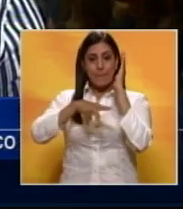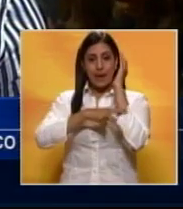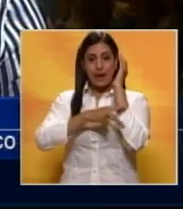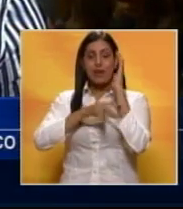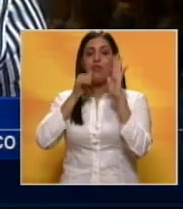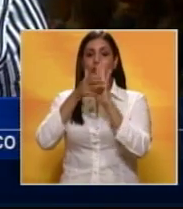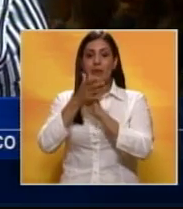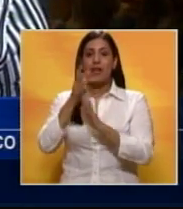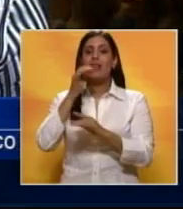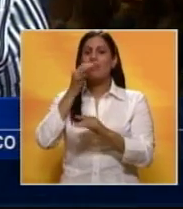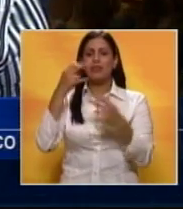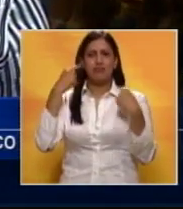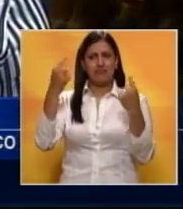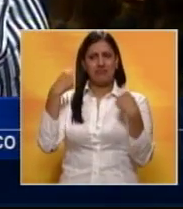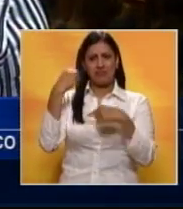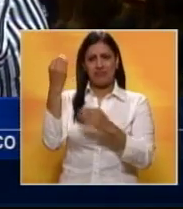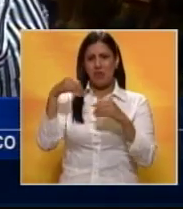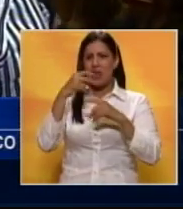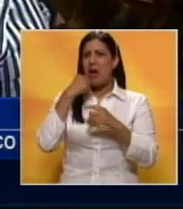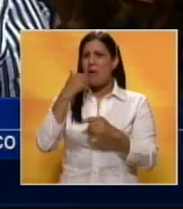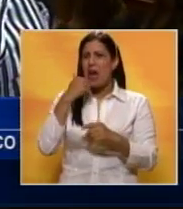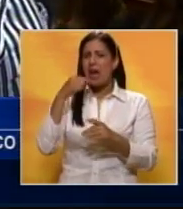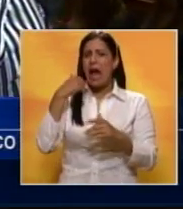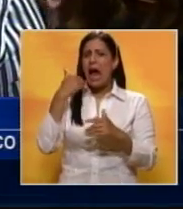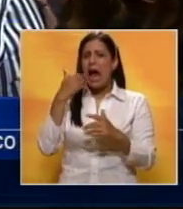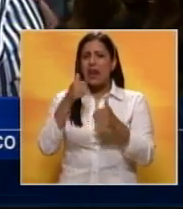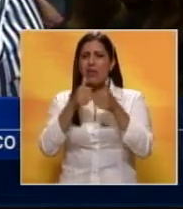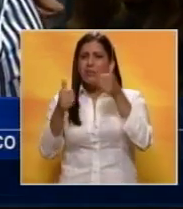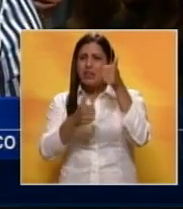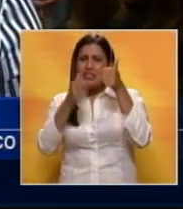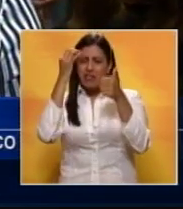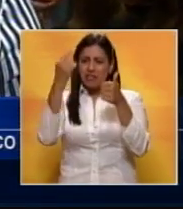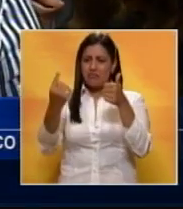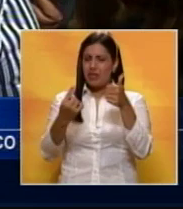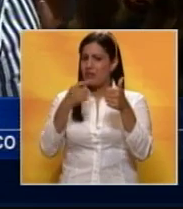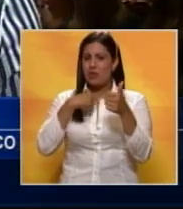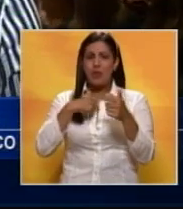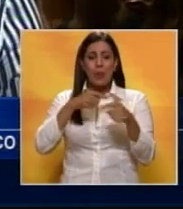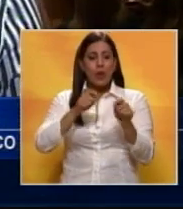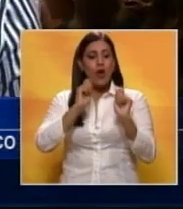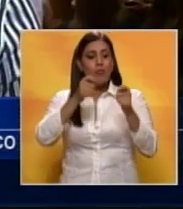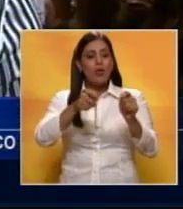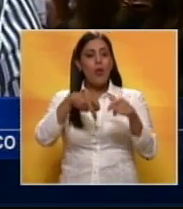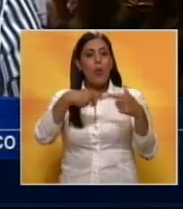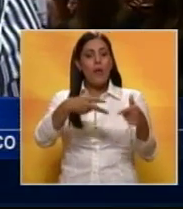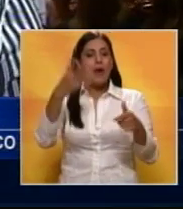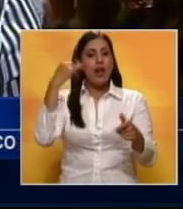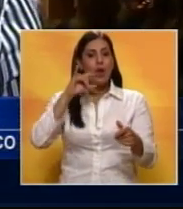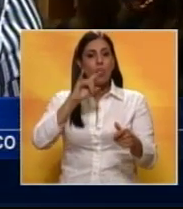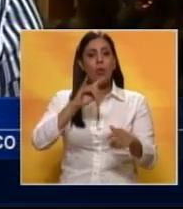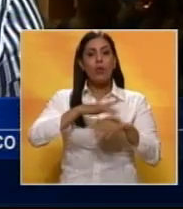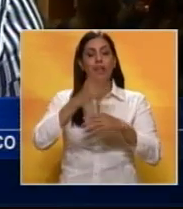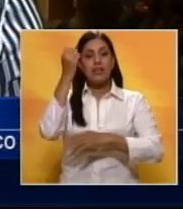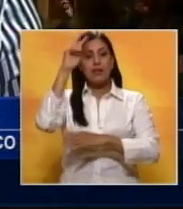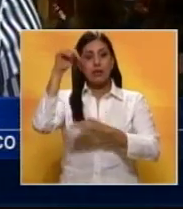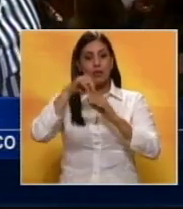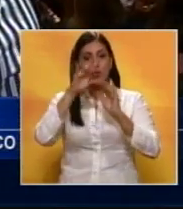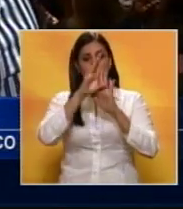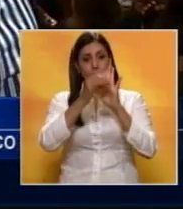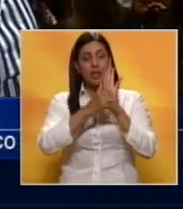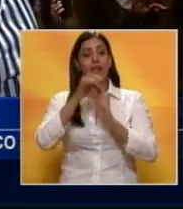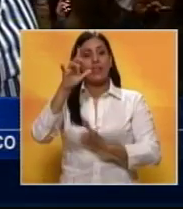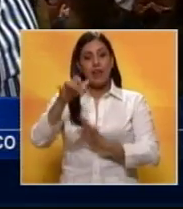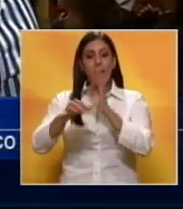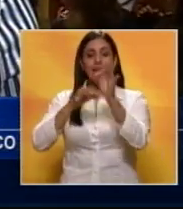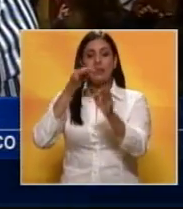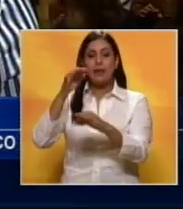Ortega Díaz dijo desconocer cualquier vicefiscal general que no sea el que fue ratificado este lunes por la Asamblea Nacional.